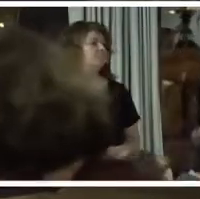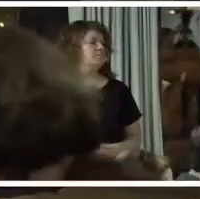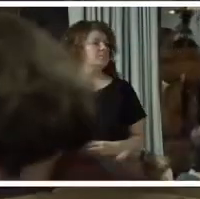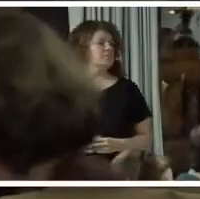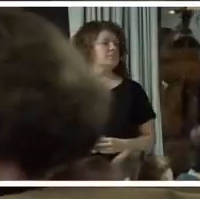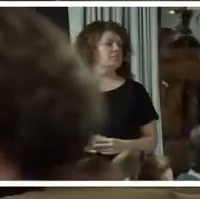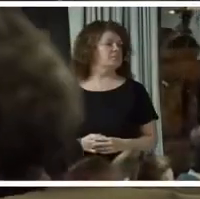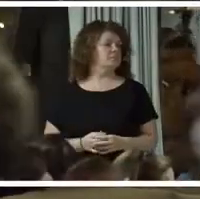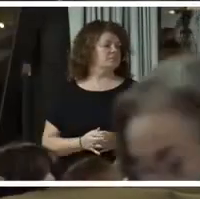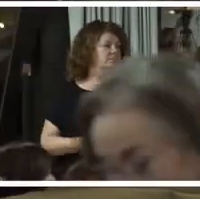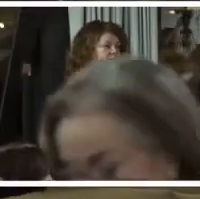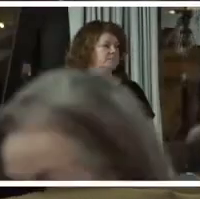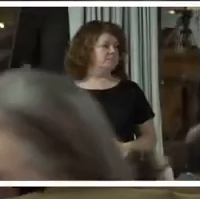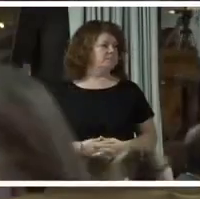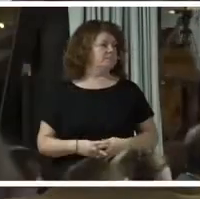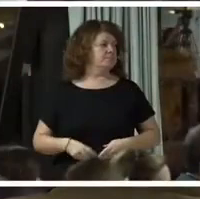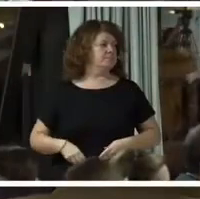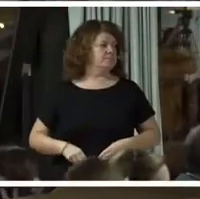gracias